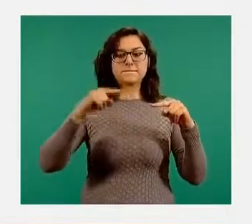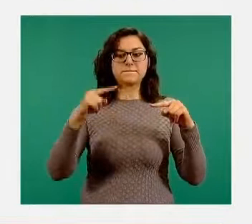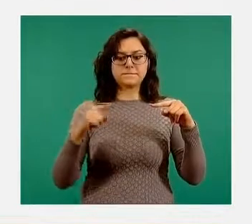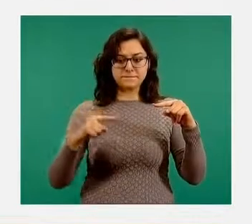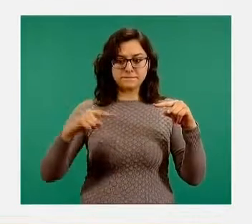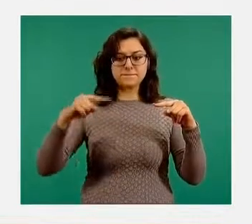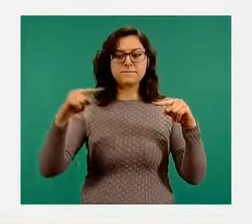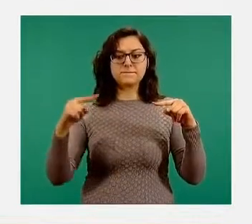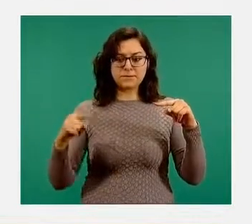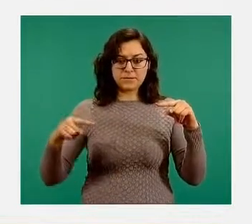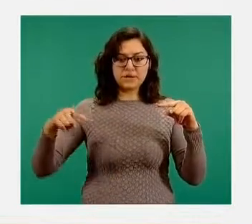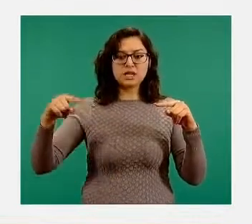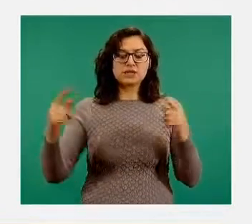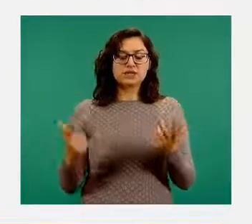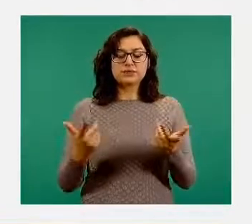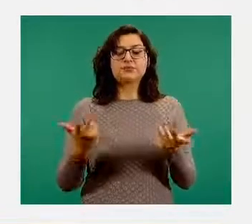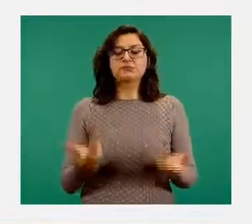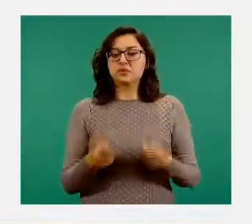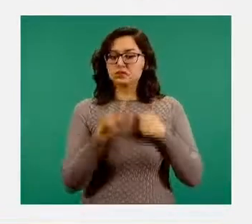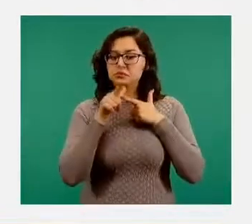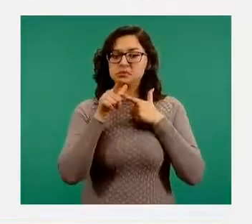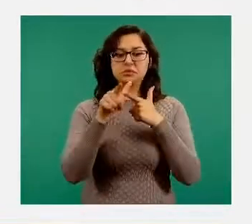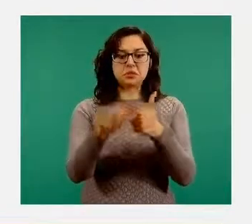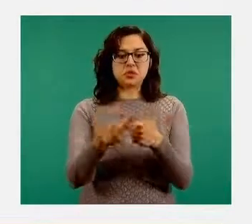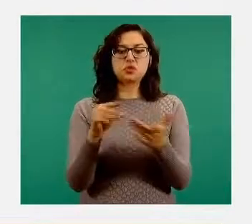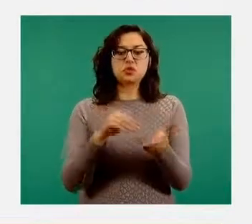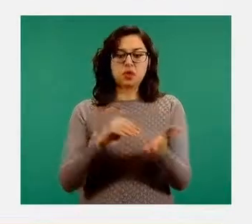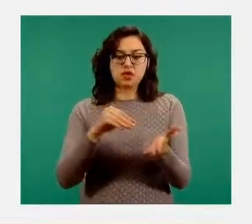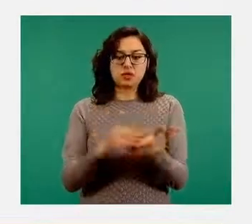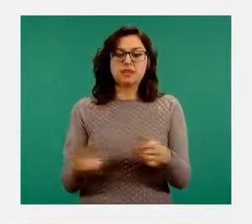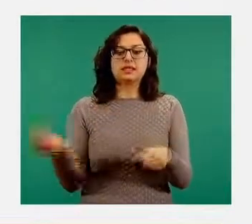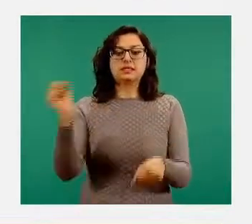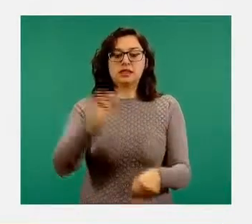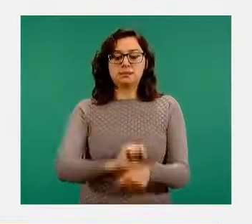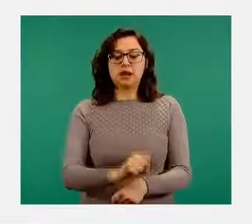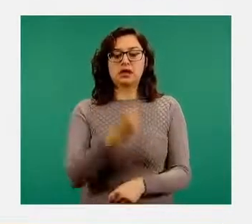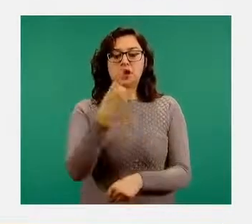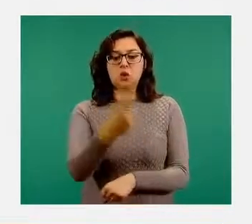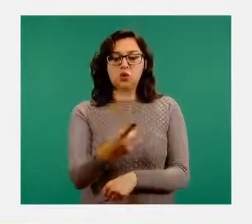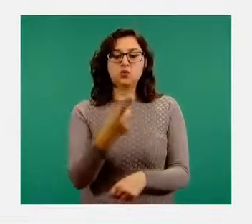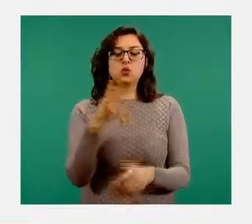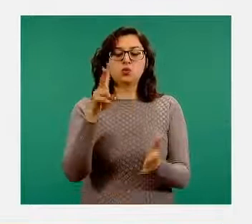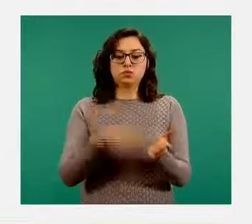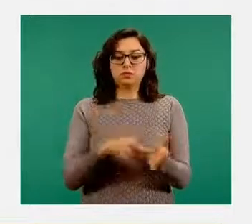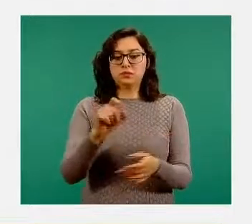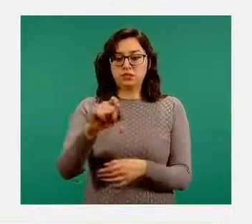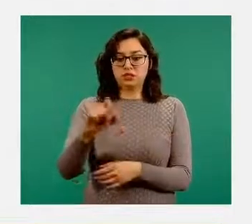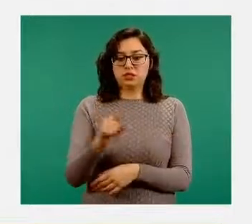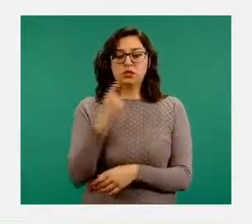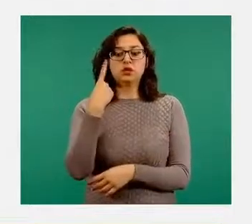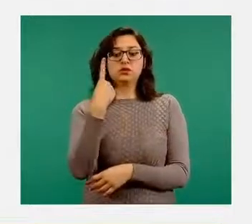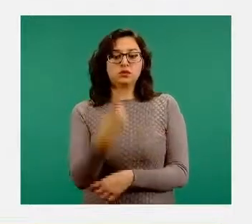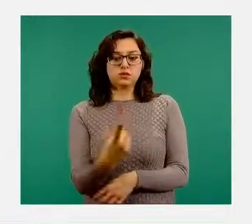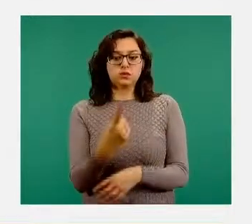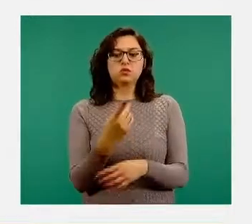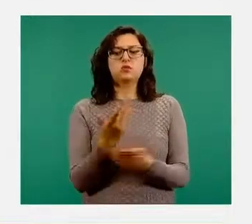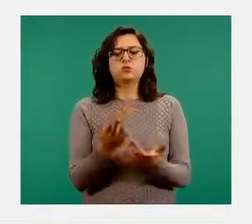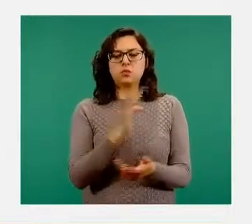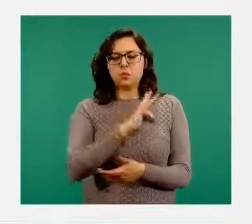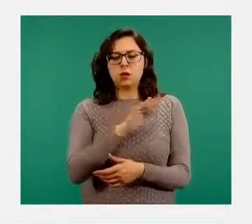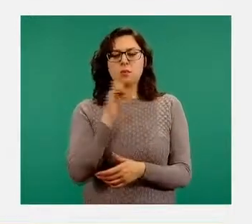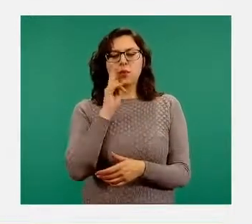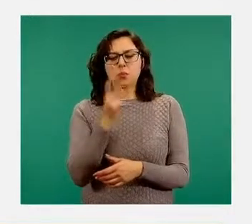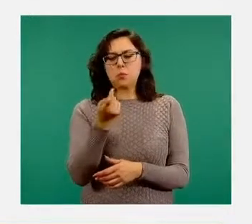conferencias previas, y continúa, como podemos ver, para la semana 1 nuevamente empieza a presentar un ligero